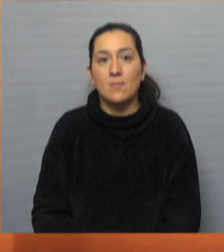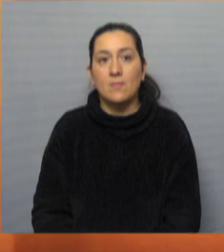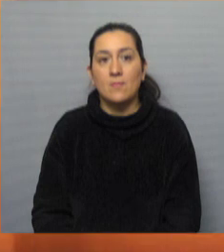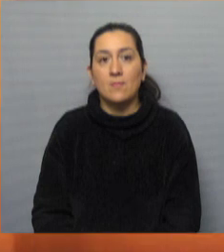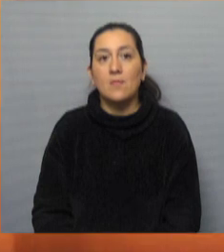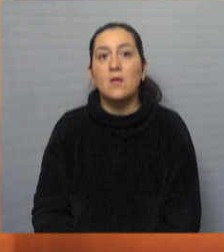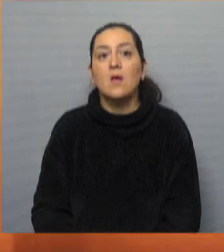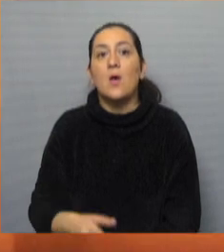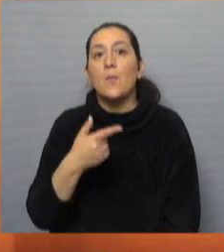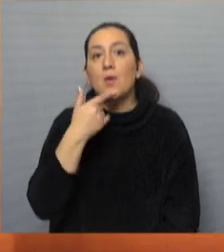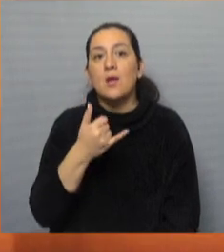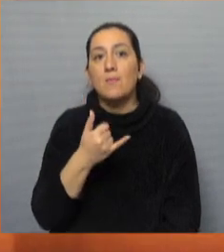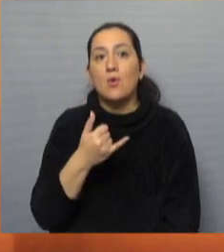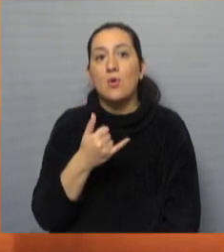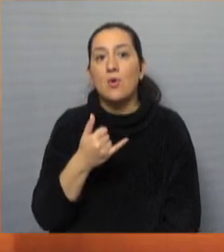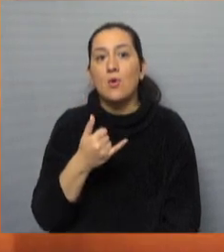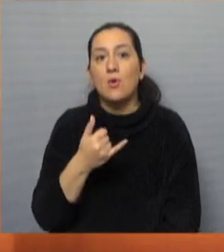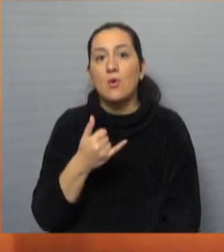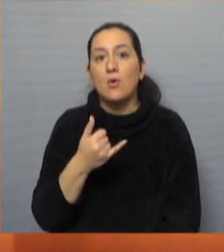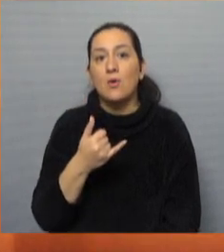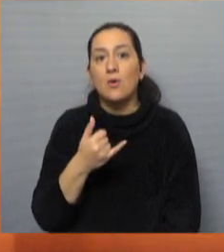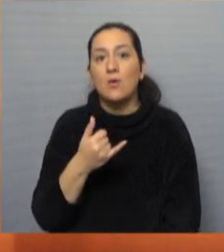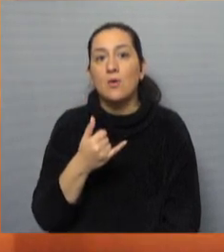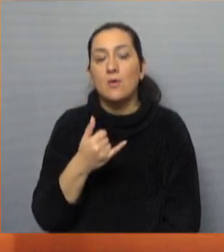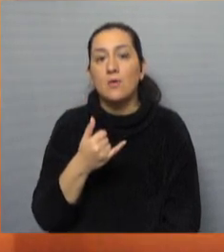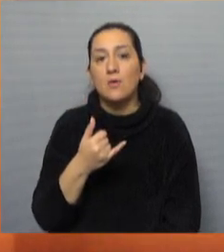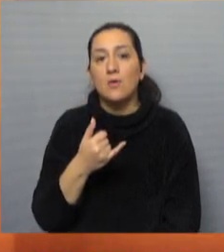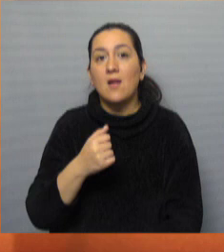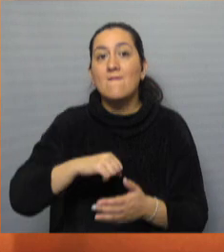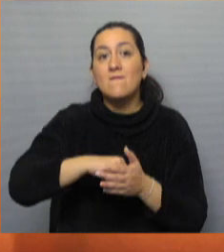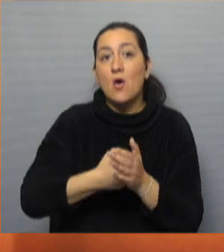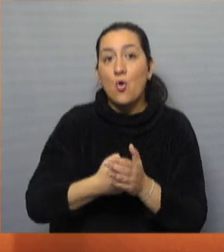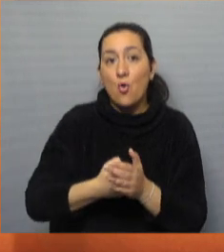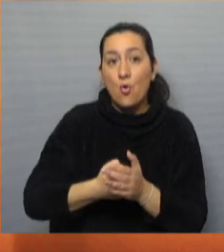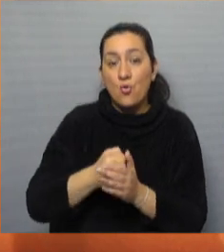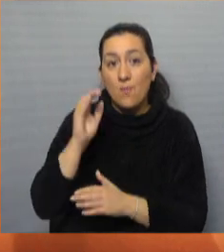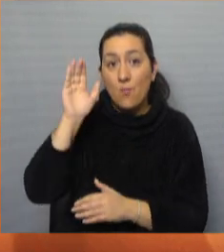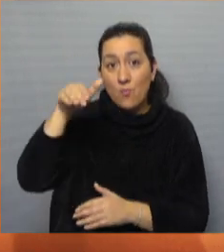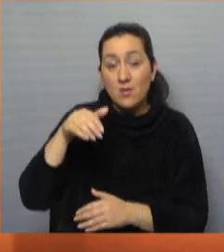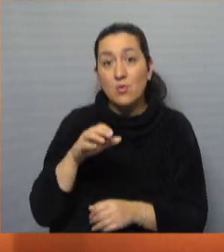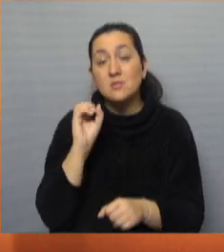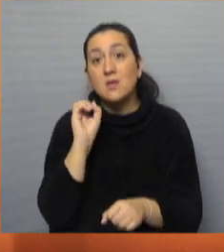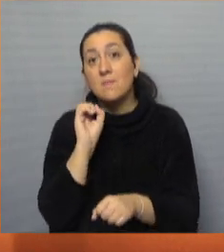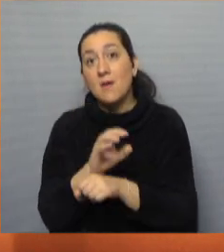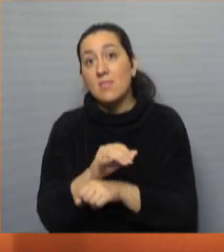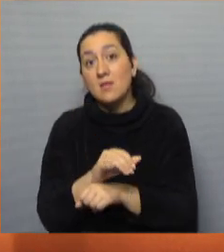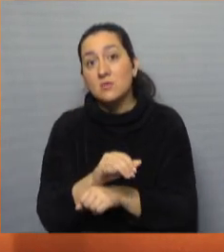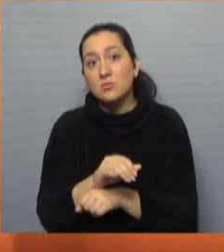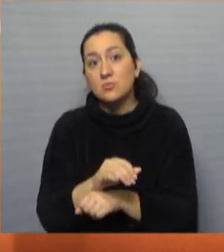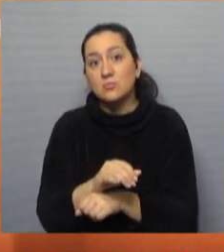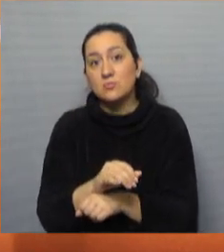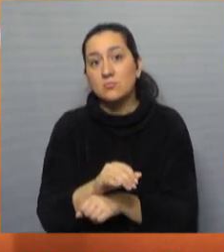caso puntual de la tela del banco república es lo que se está enviando son mensajes